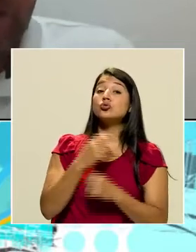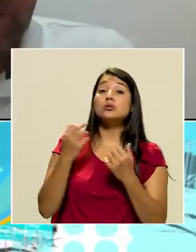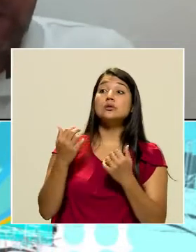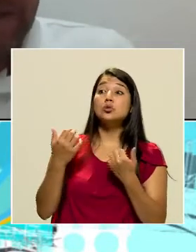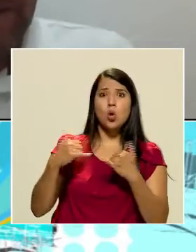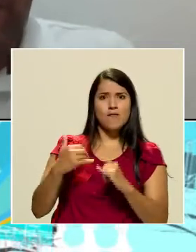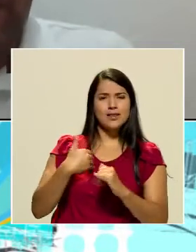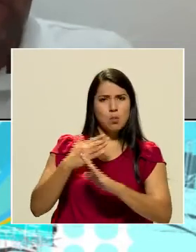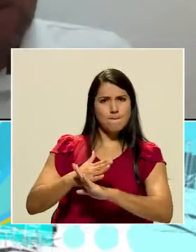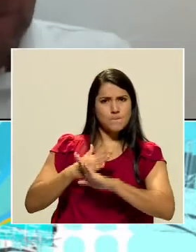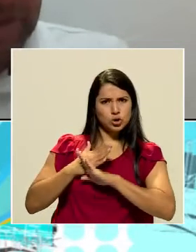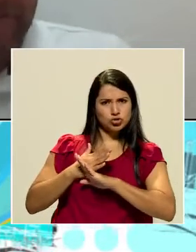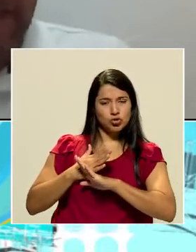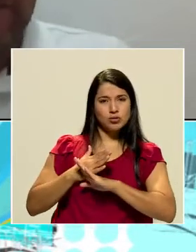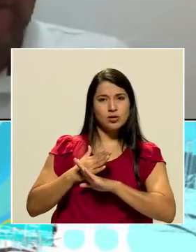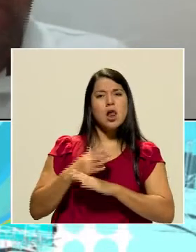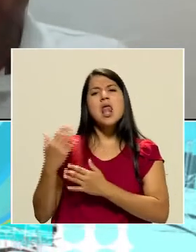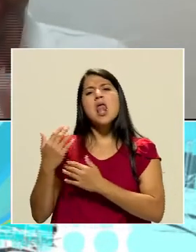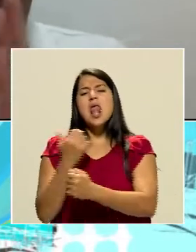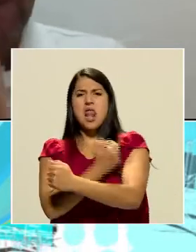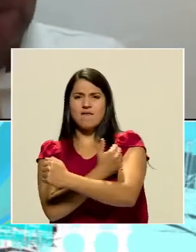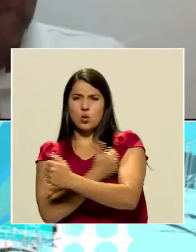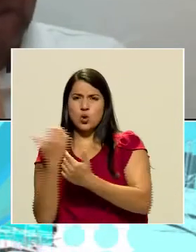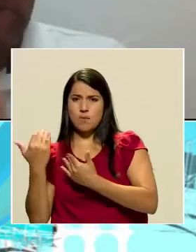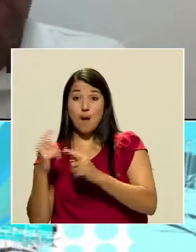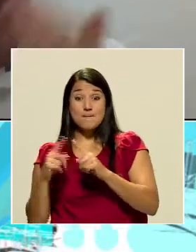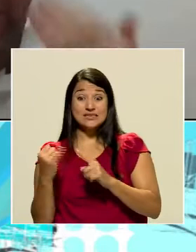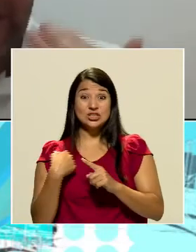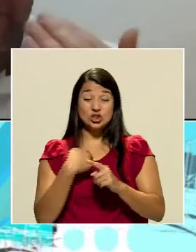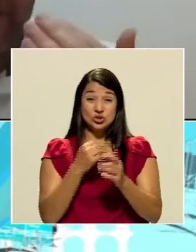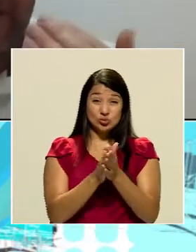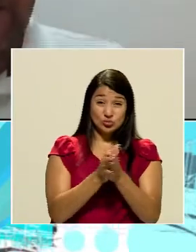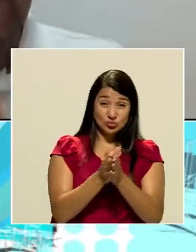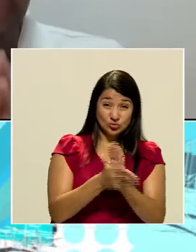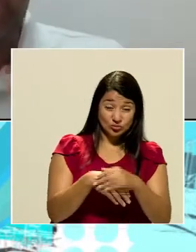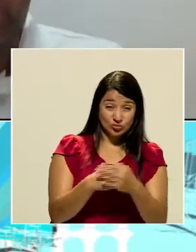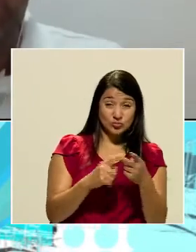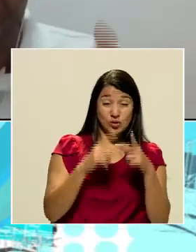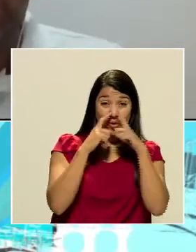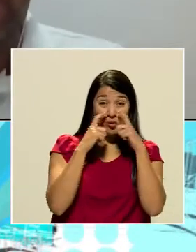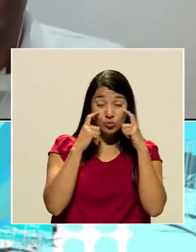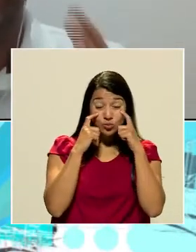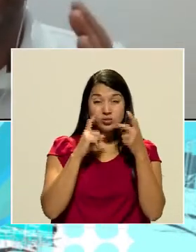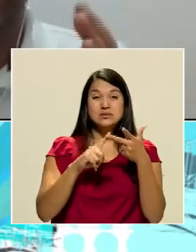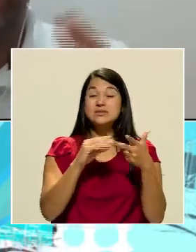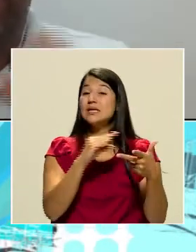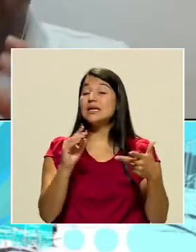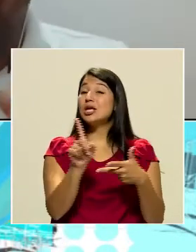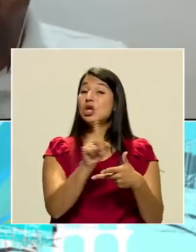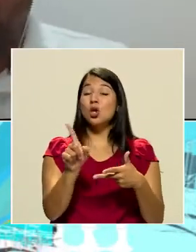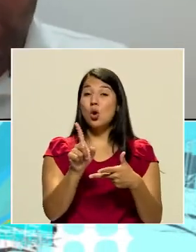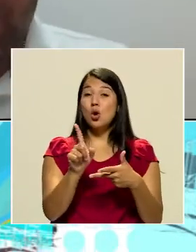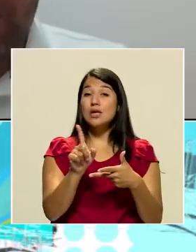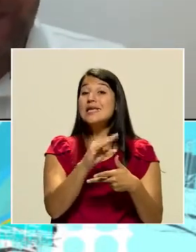mano. La vacuna es una esperanza, pero lavarnos las manos, usar la mascarilla y no romper